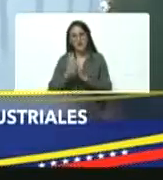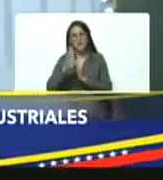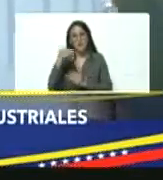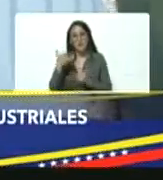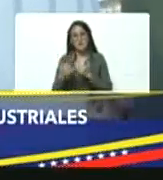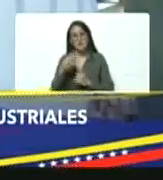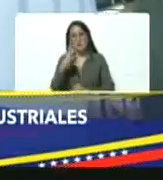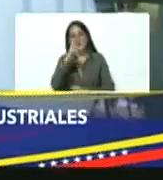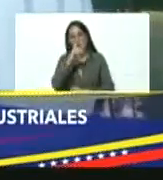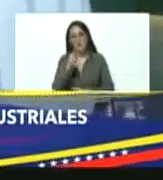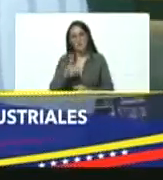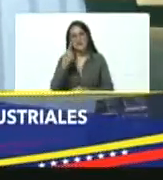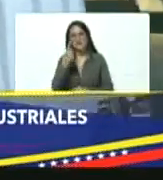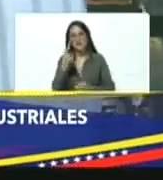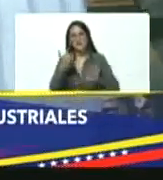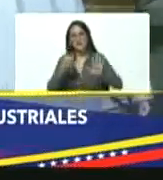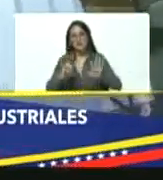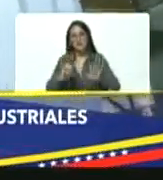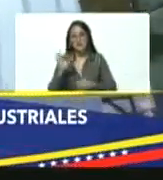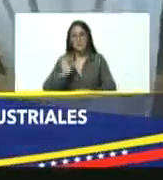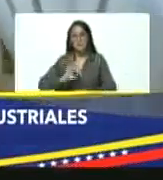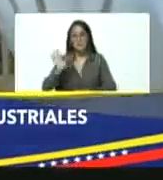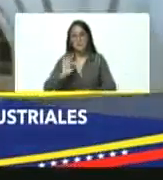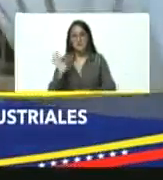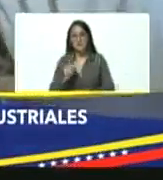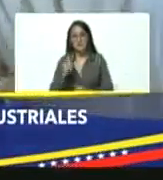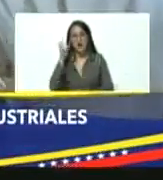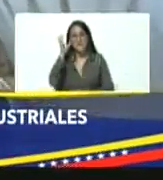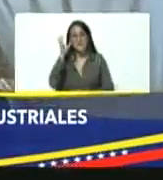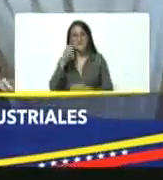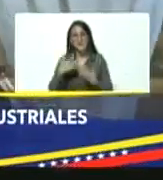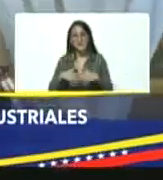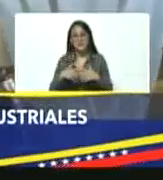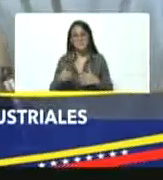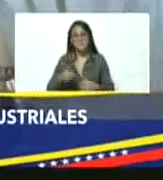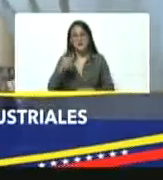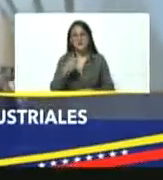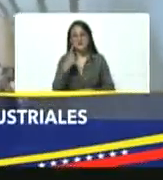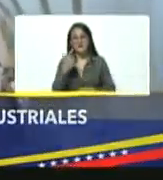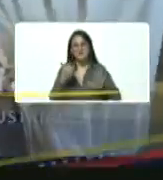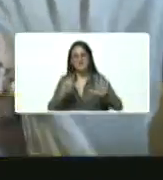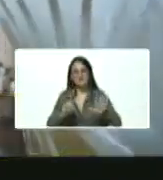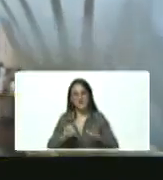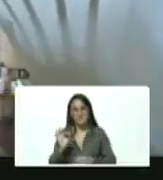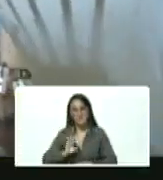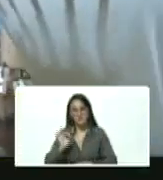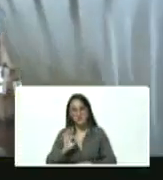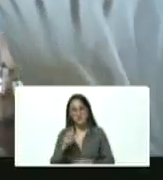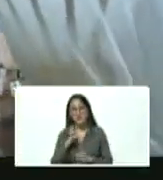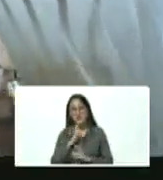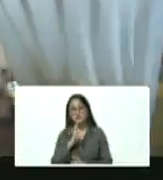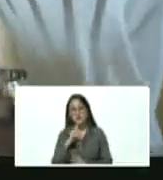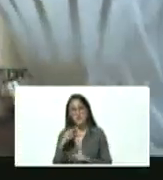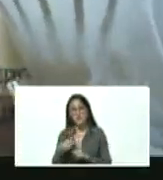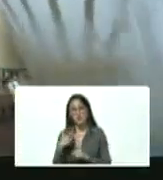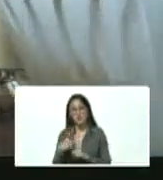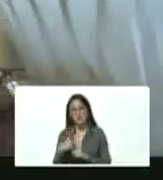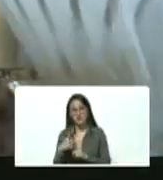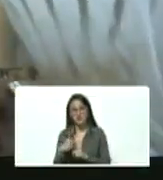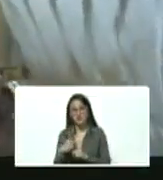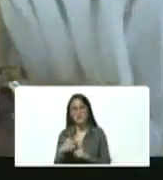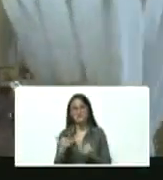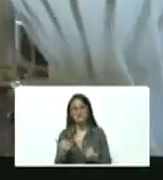de 160%. Ha incrementado capacidad de producción en más de 160%. Son resultados positivos, presidente. Y con esto